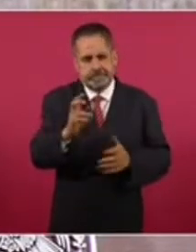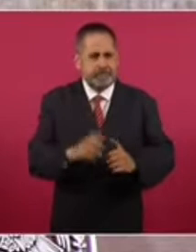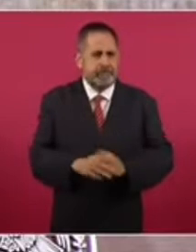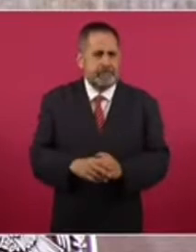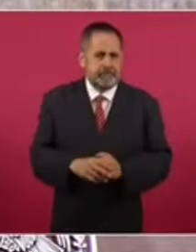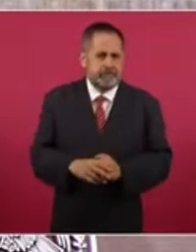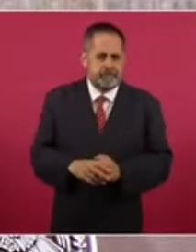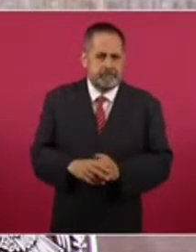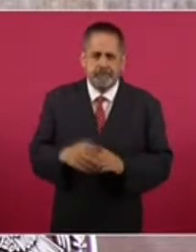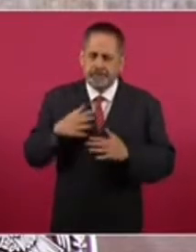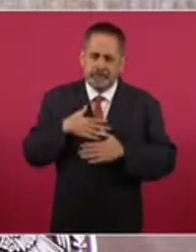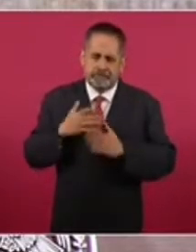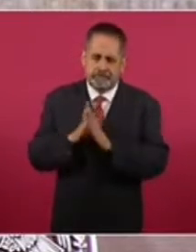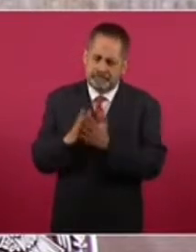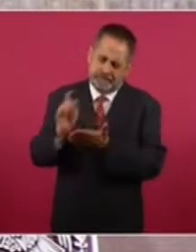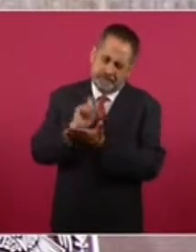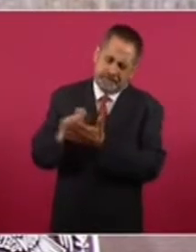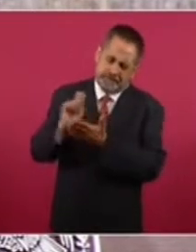Yo he escrito